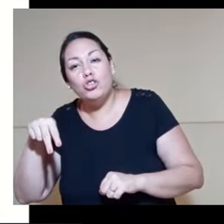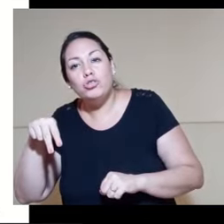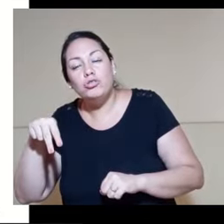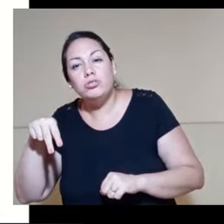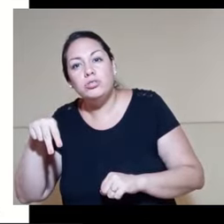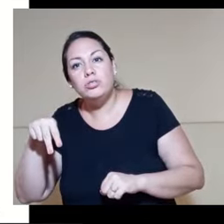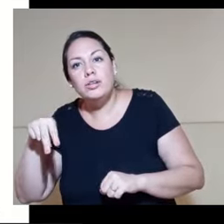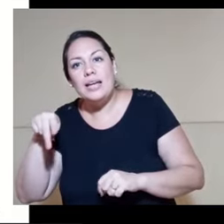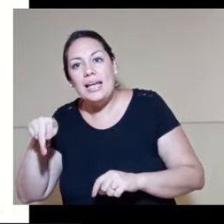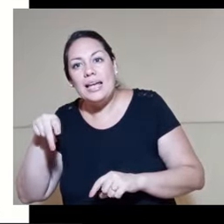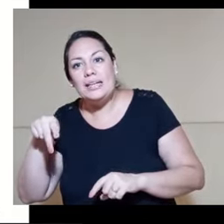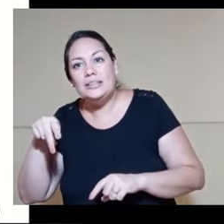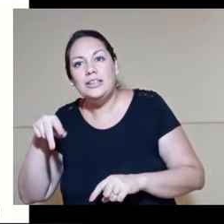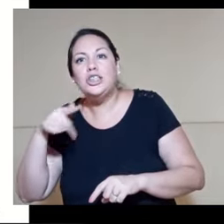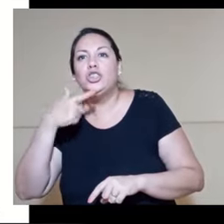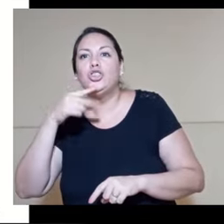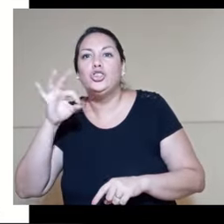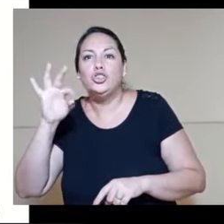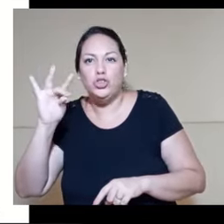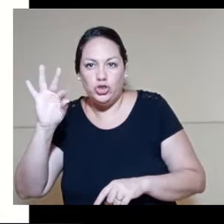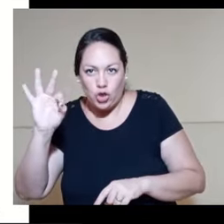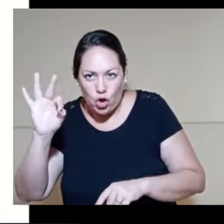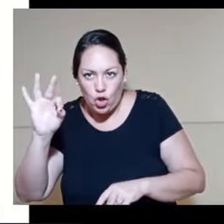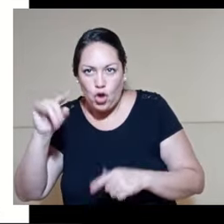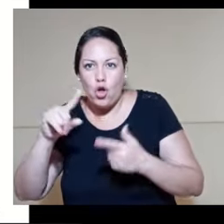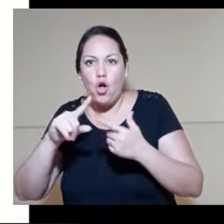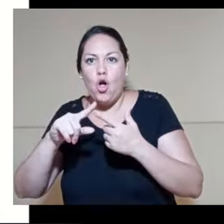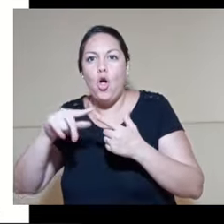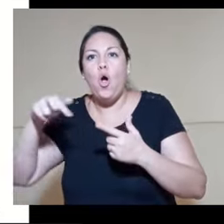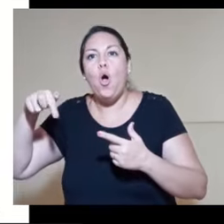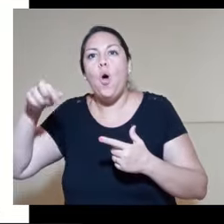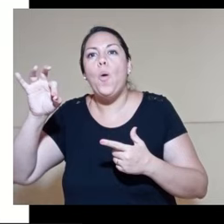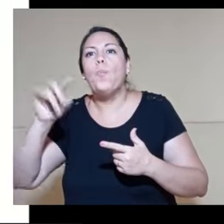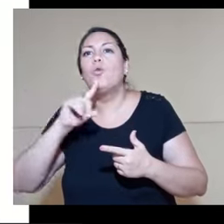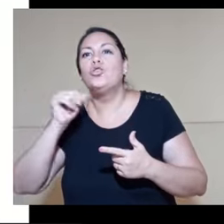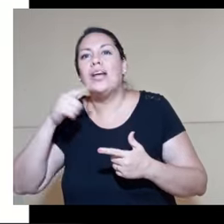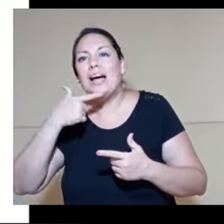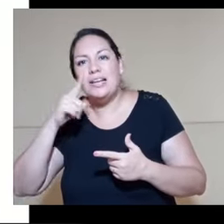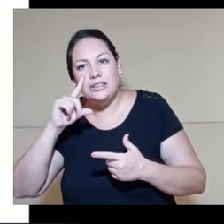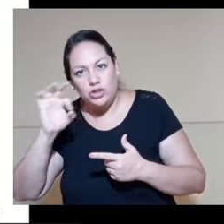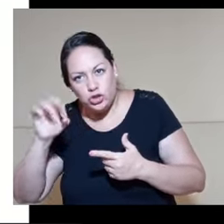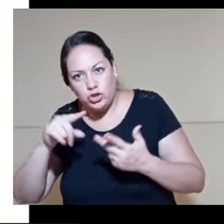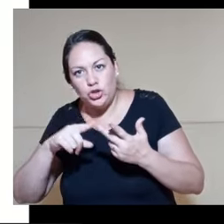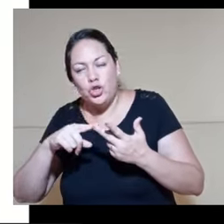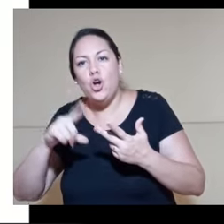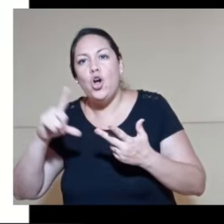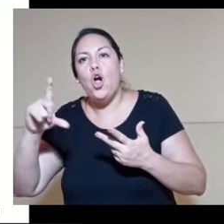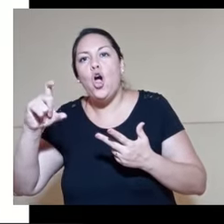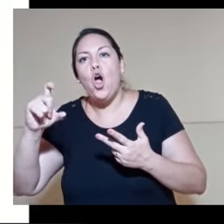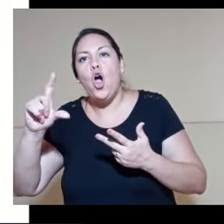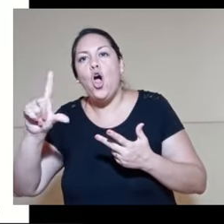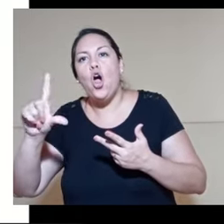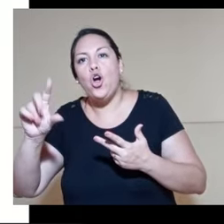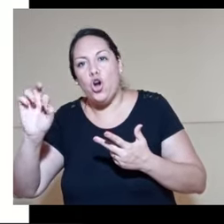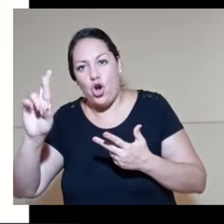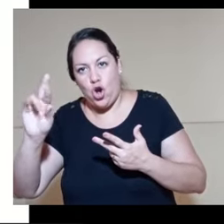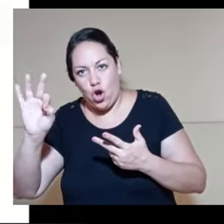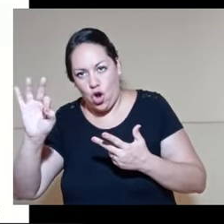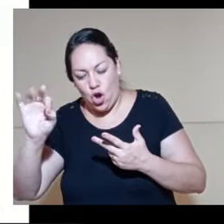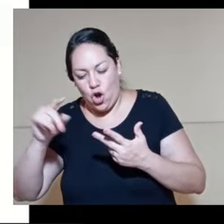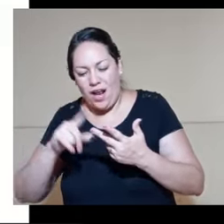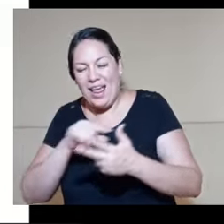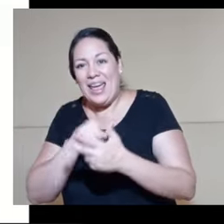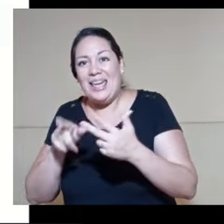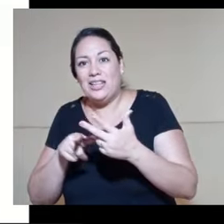la química del colegio secundario, ustedes tienen iones que son el sodio, el potasio, el cloro, y esos iones son los cationes que tienen